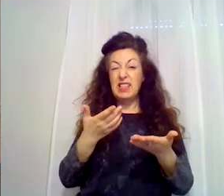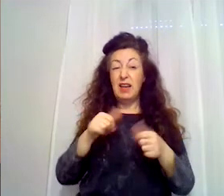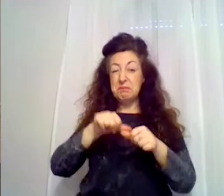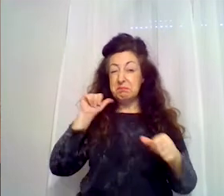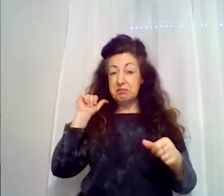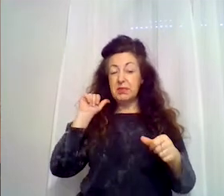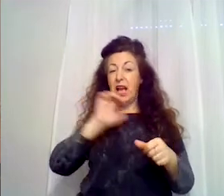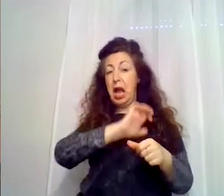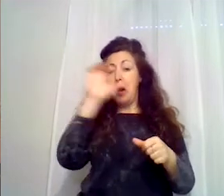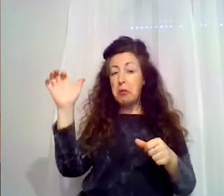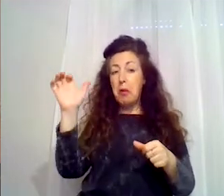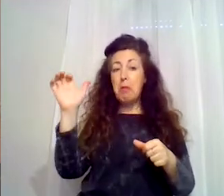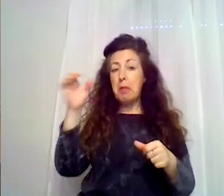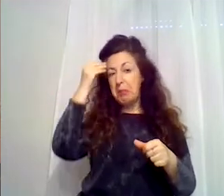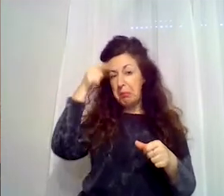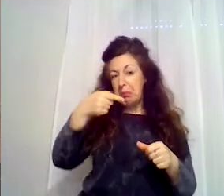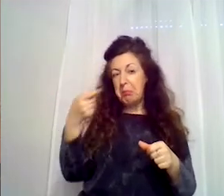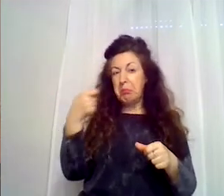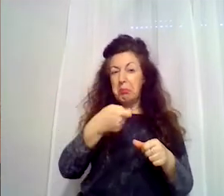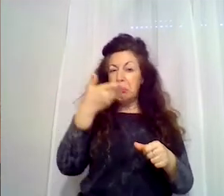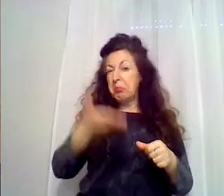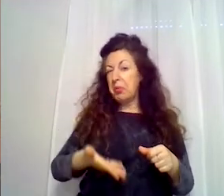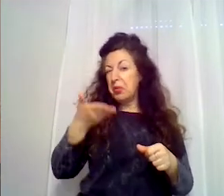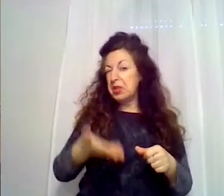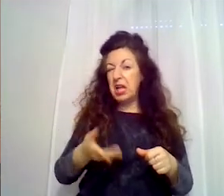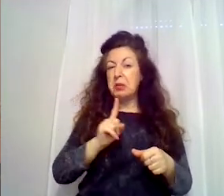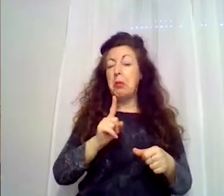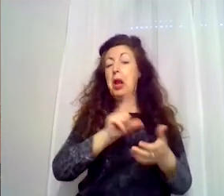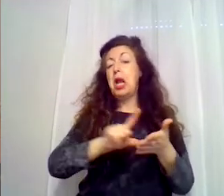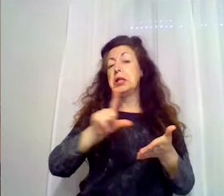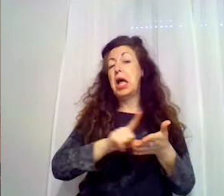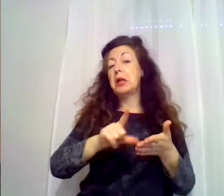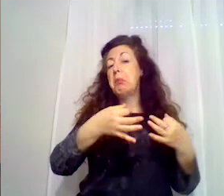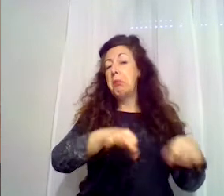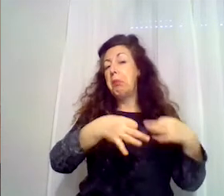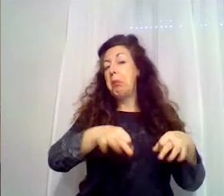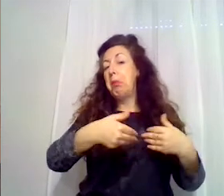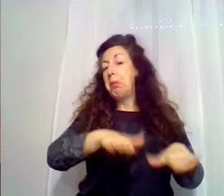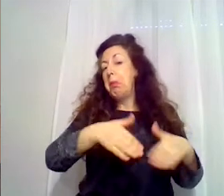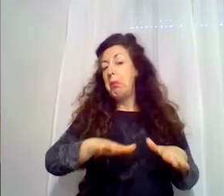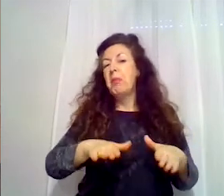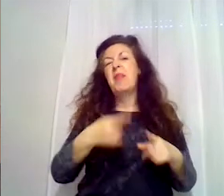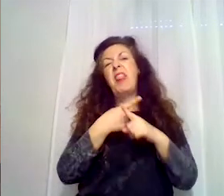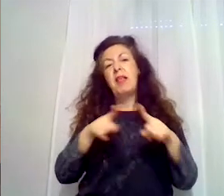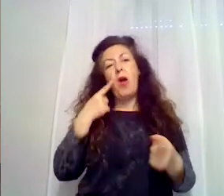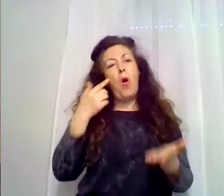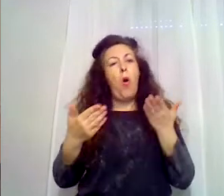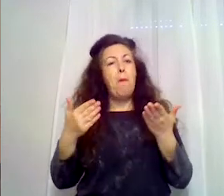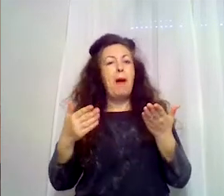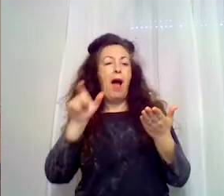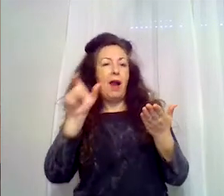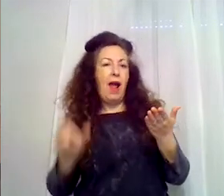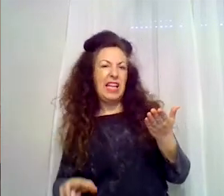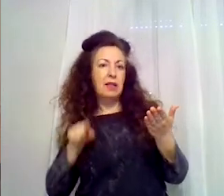a utilizar, y aquí ya entro un poco en el tema, el llamado verso blanco, el blank verse, que